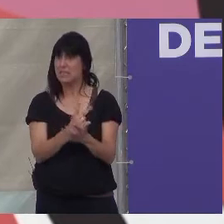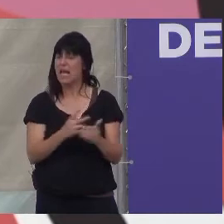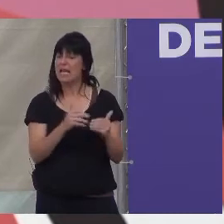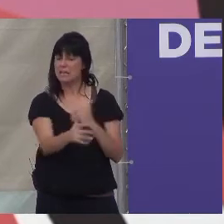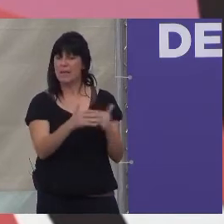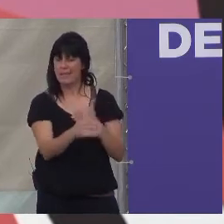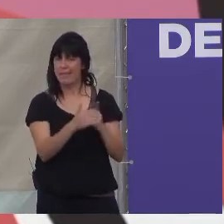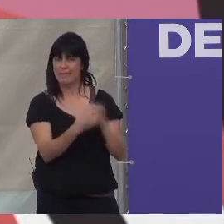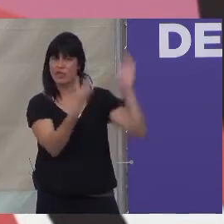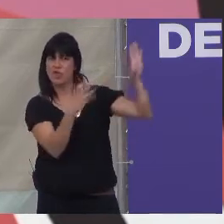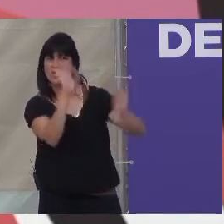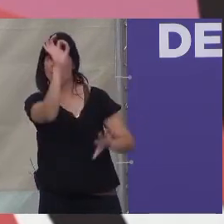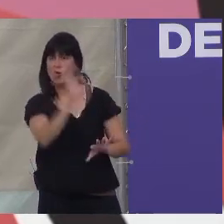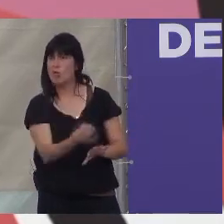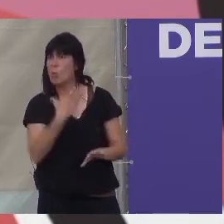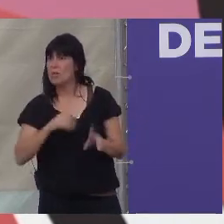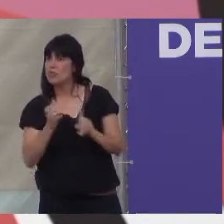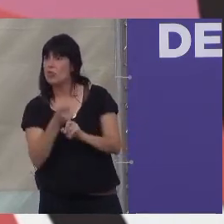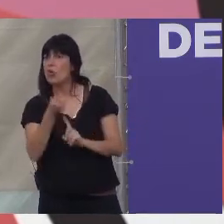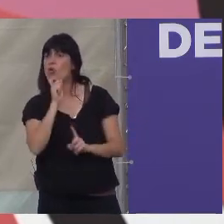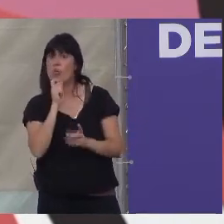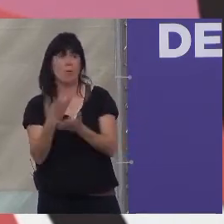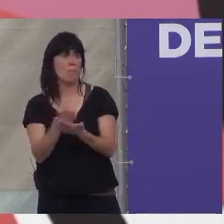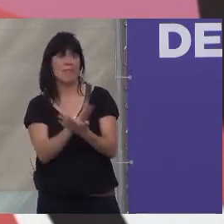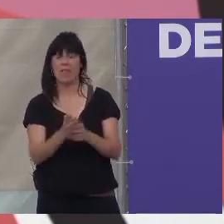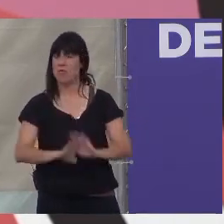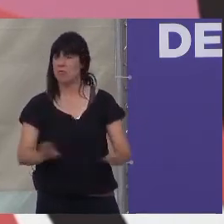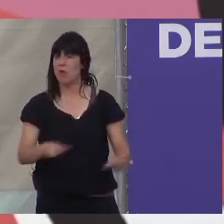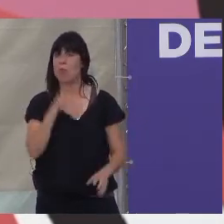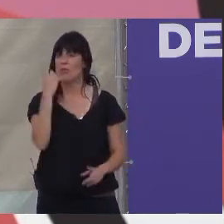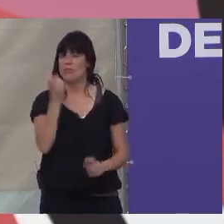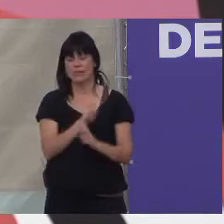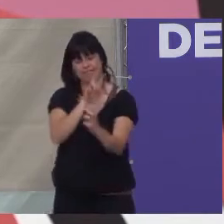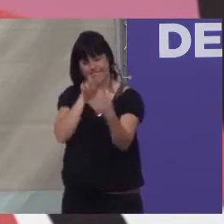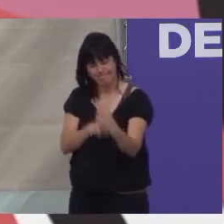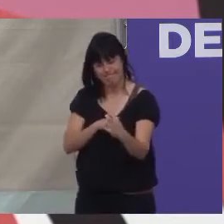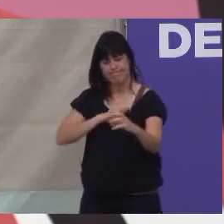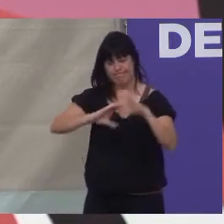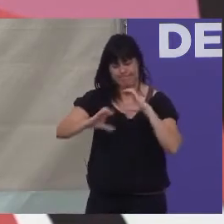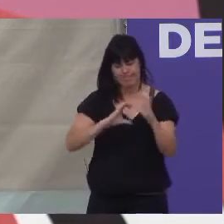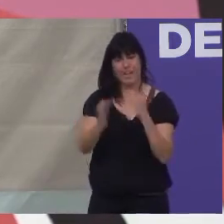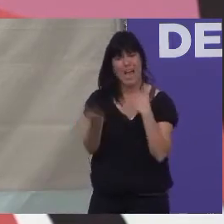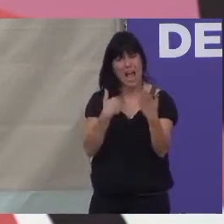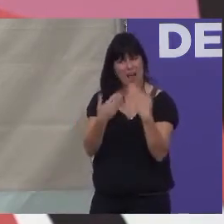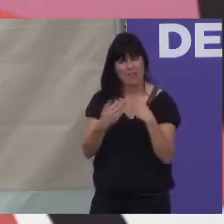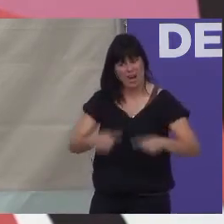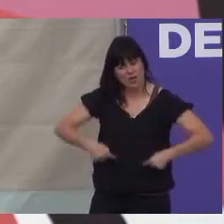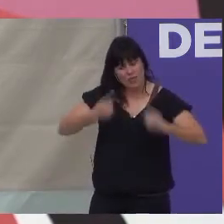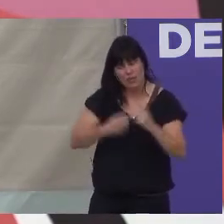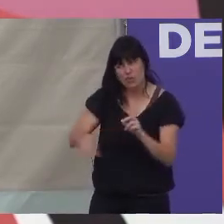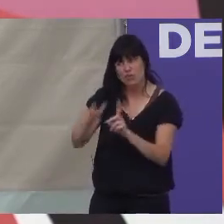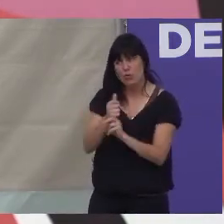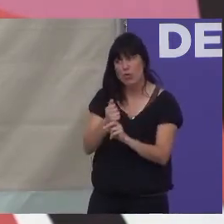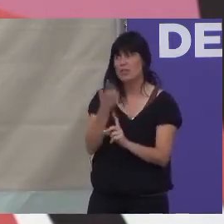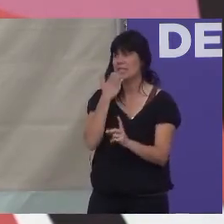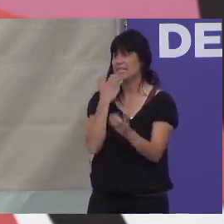mediación, porque nos falta comunicación, nos falta sentarnos a hablar, a resolver los conflictos y sin ese